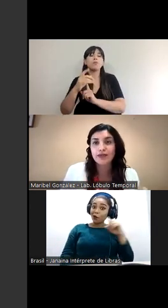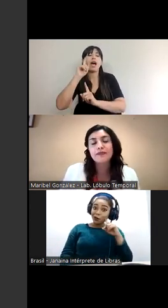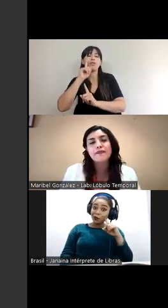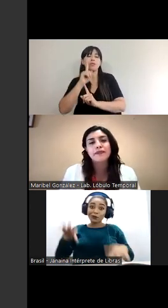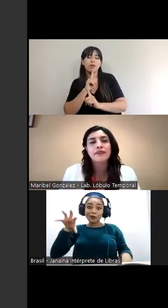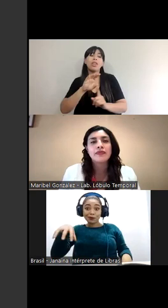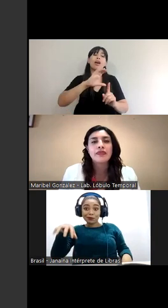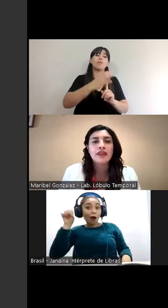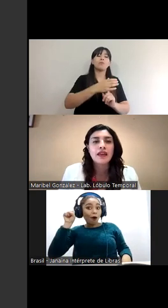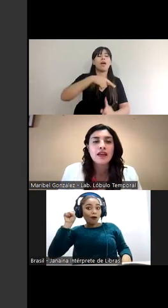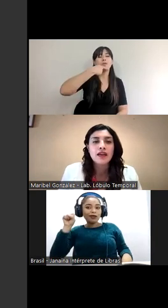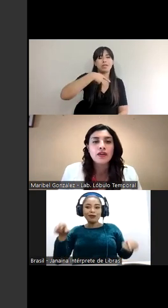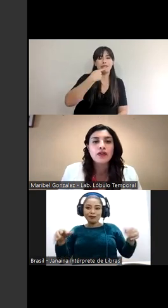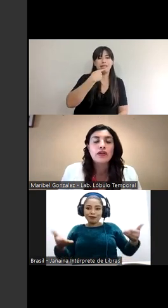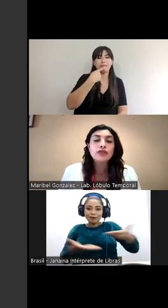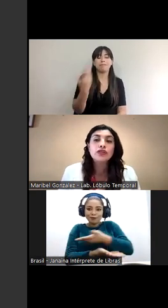oyente.